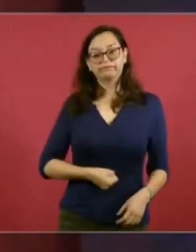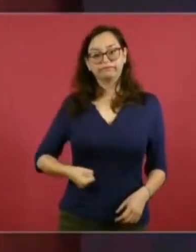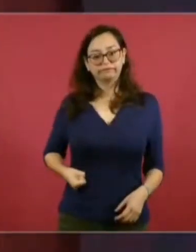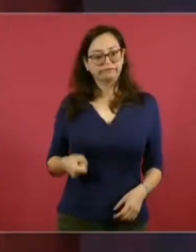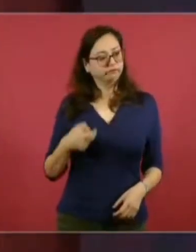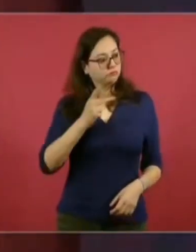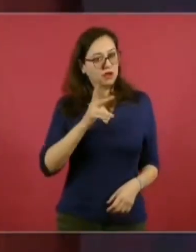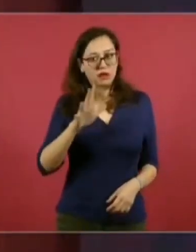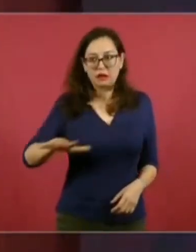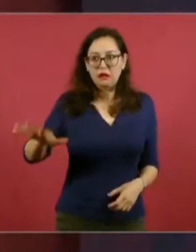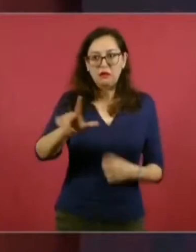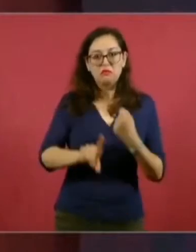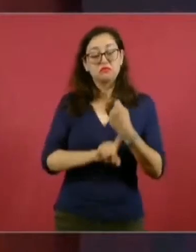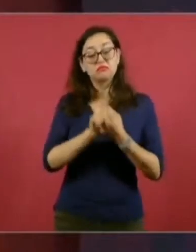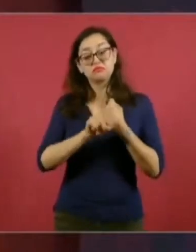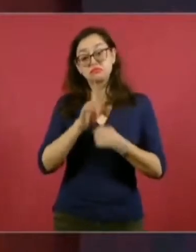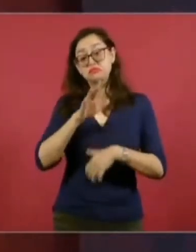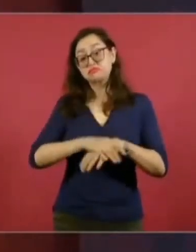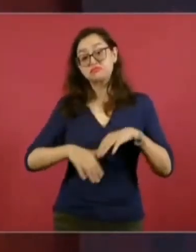social,